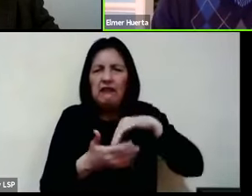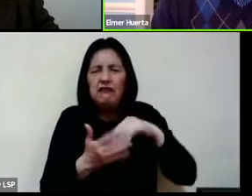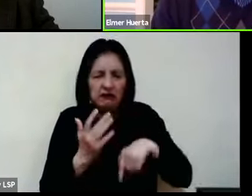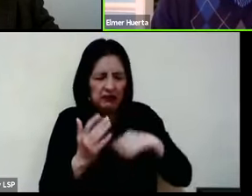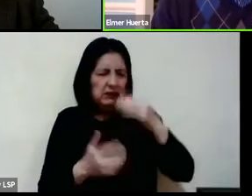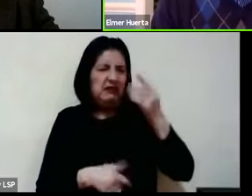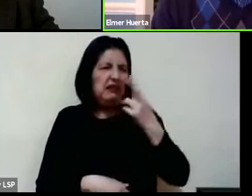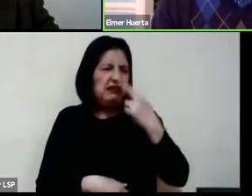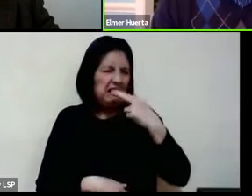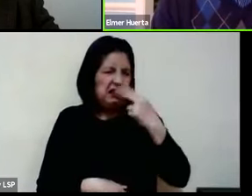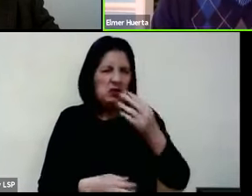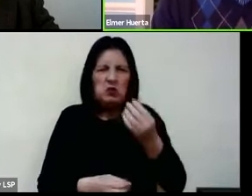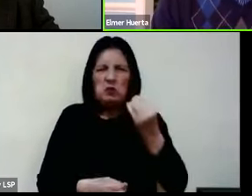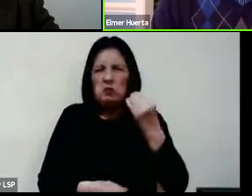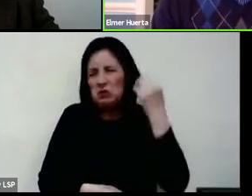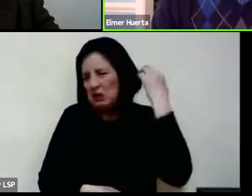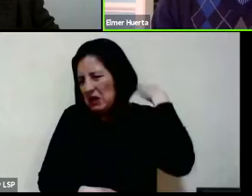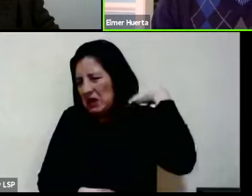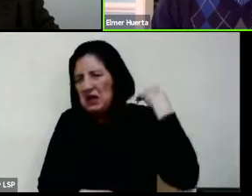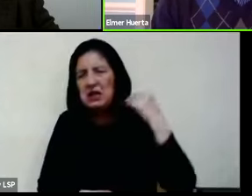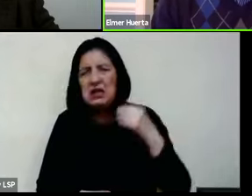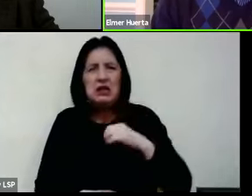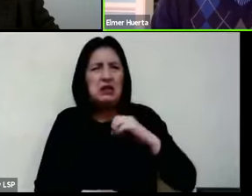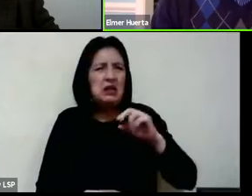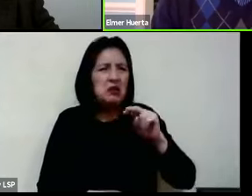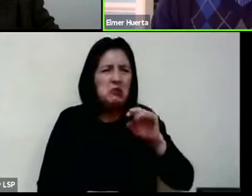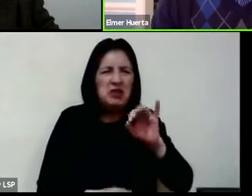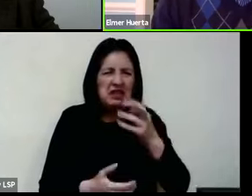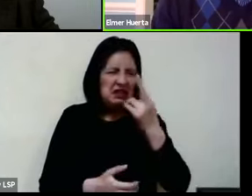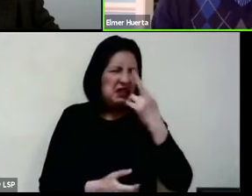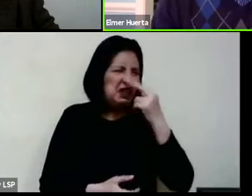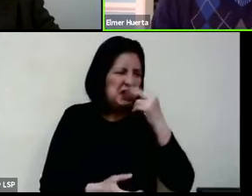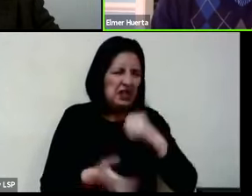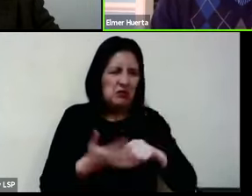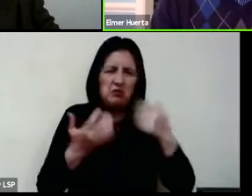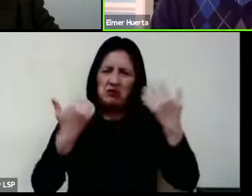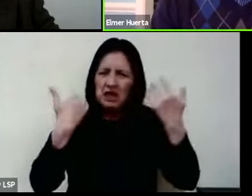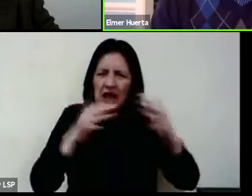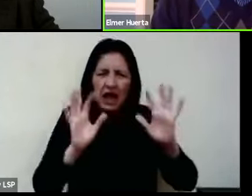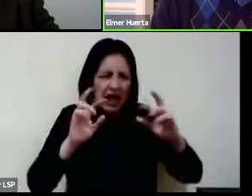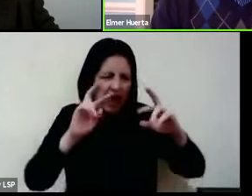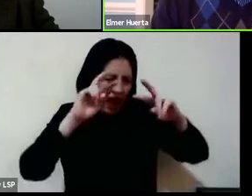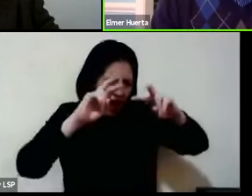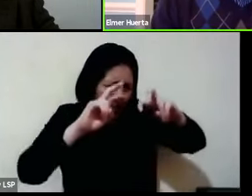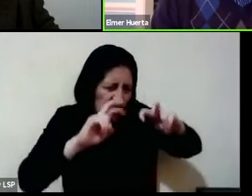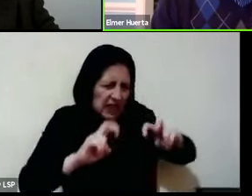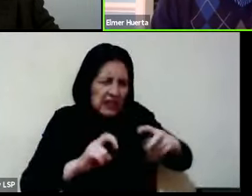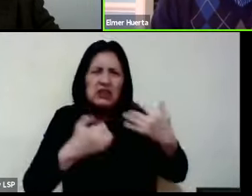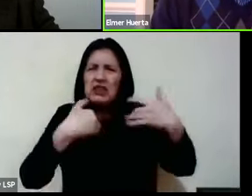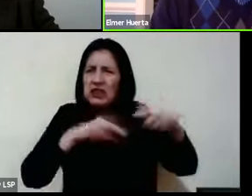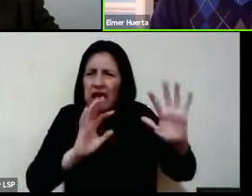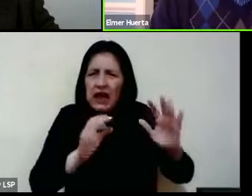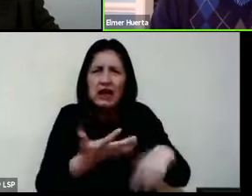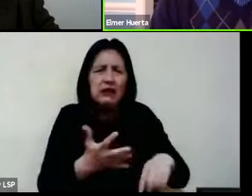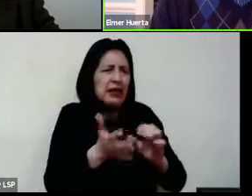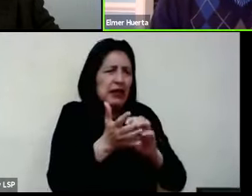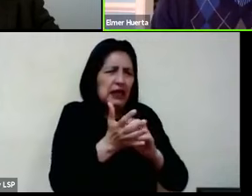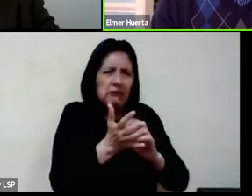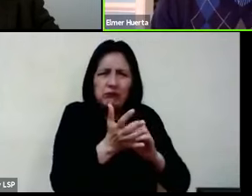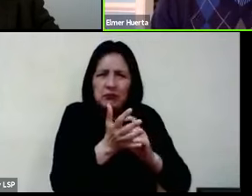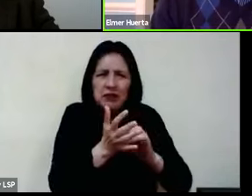de neumonía rara, que ya le habían hecho todos los exámenes de virus correspondientes y